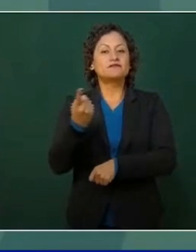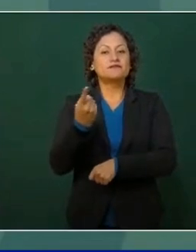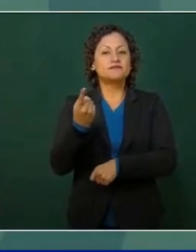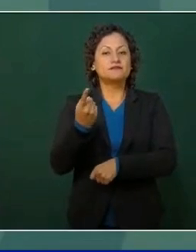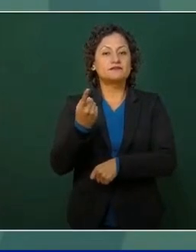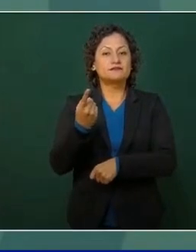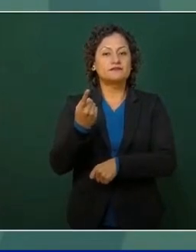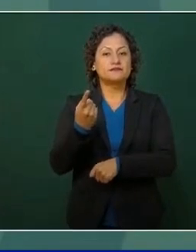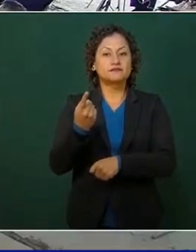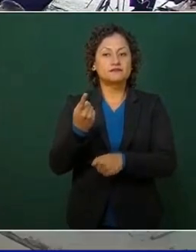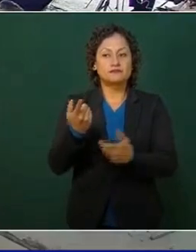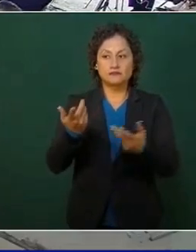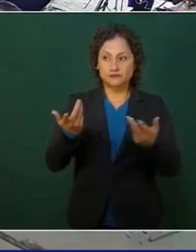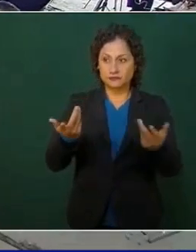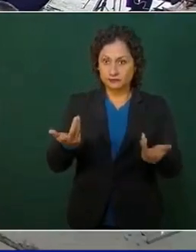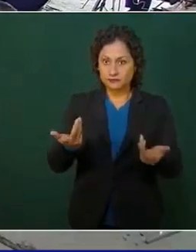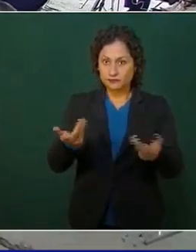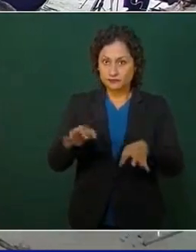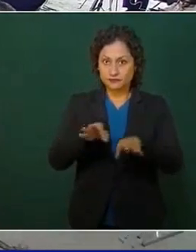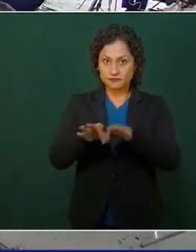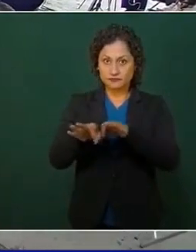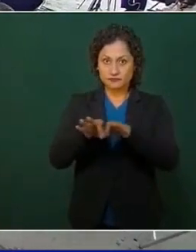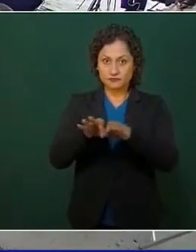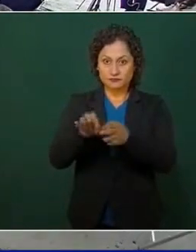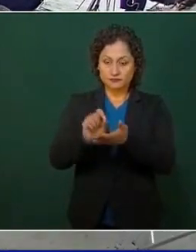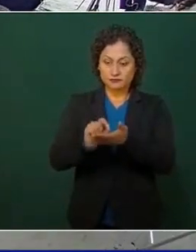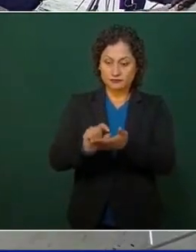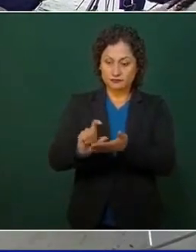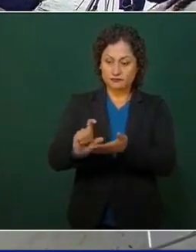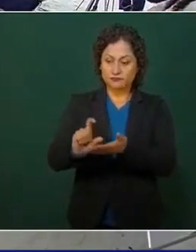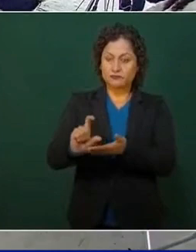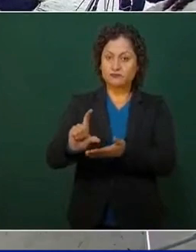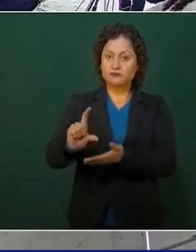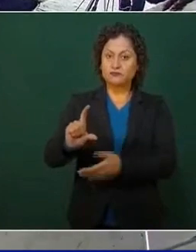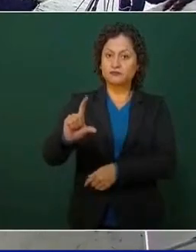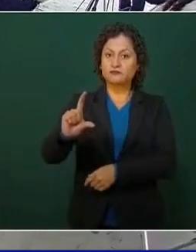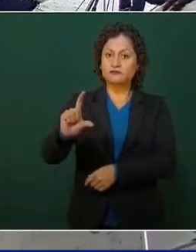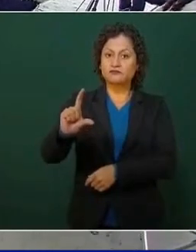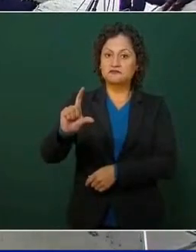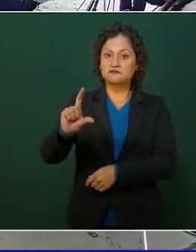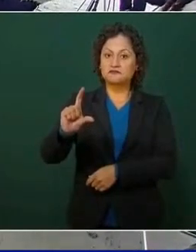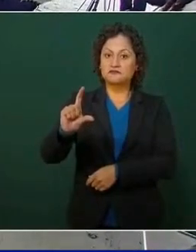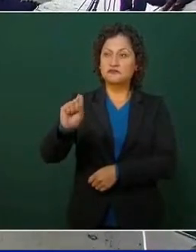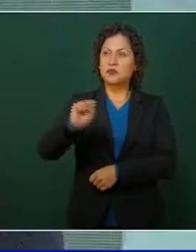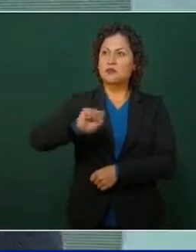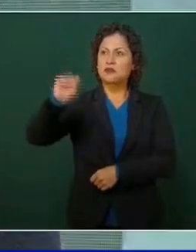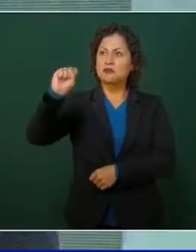constataban de que el aumento al salario se había quedado abajo de la inflación.